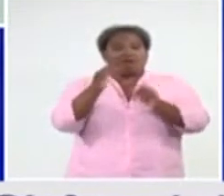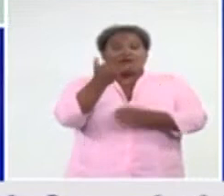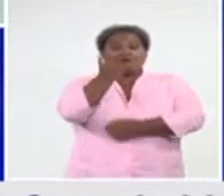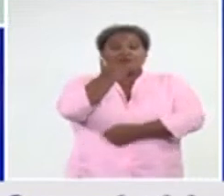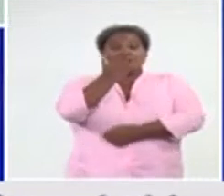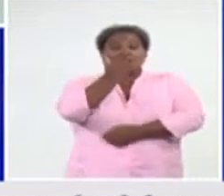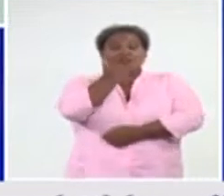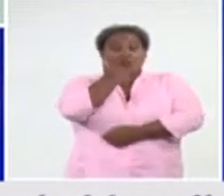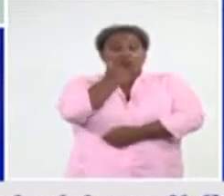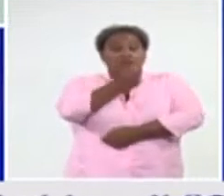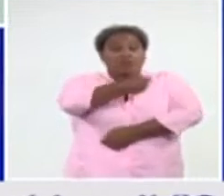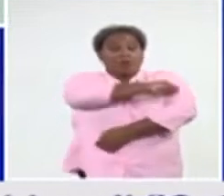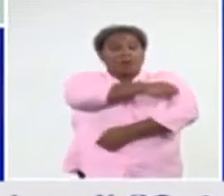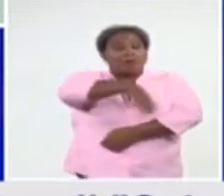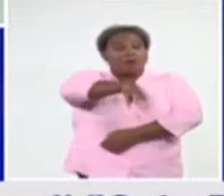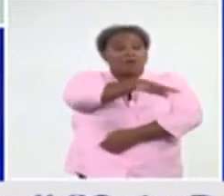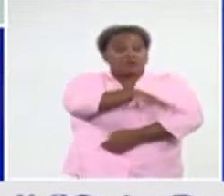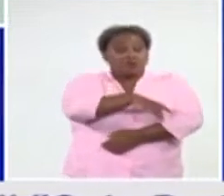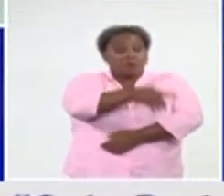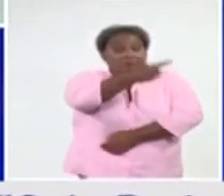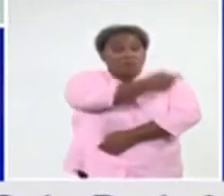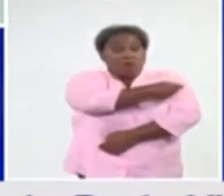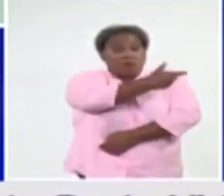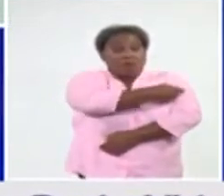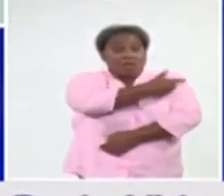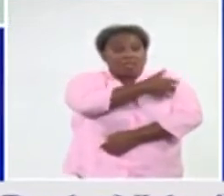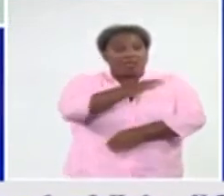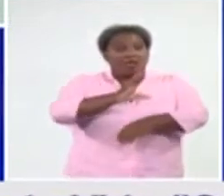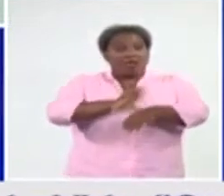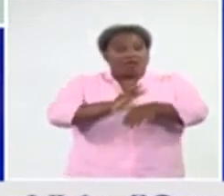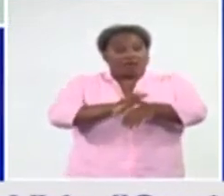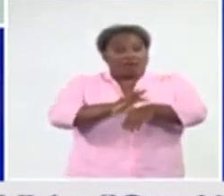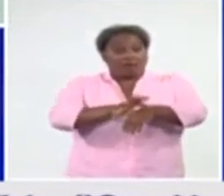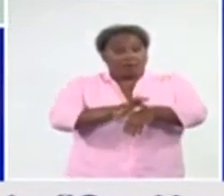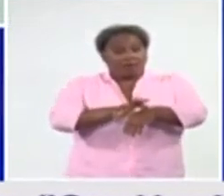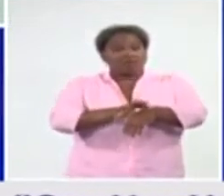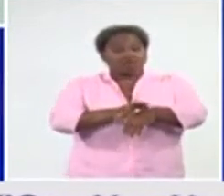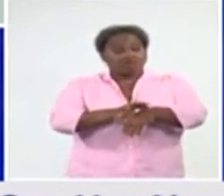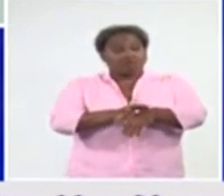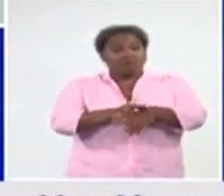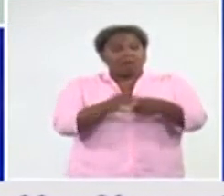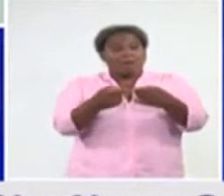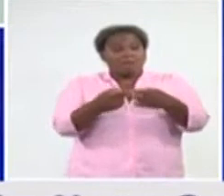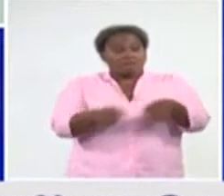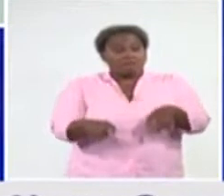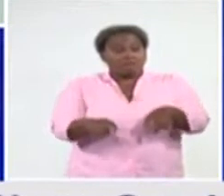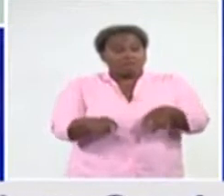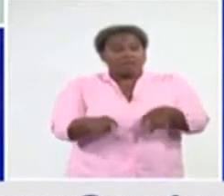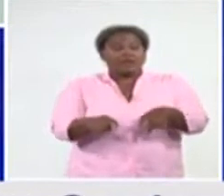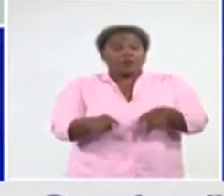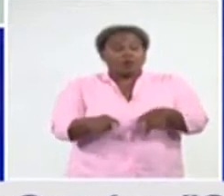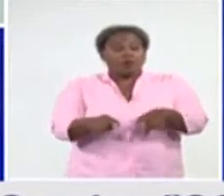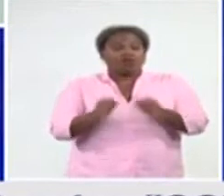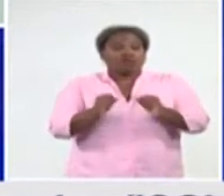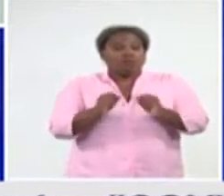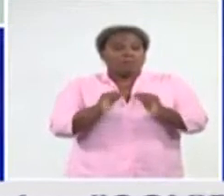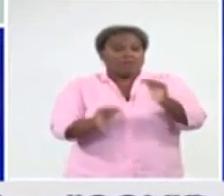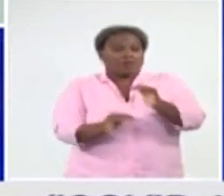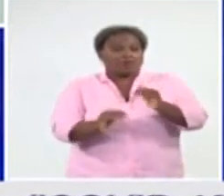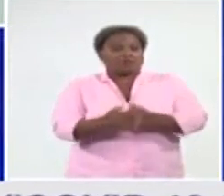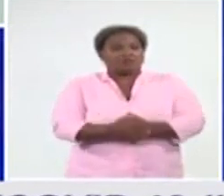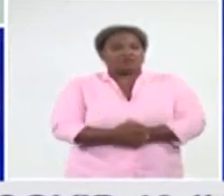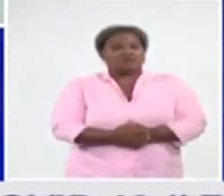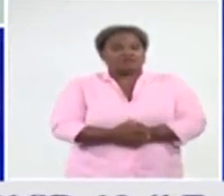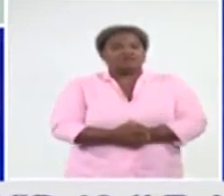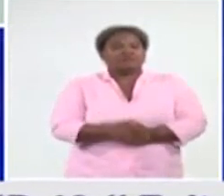vacunada, que enferman, pero el cuadro tiende a ser un poco menos severo. Ahora, cuando vemos